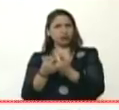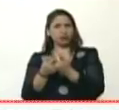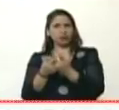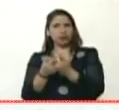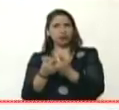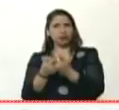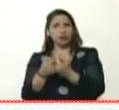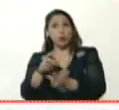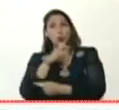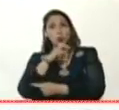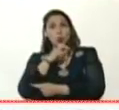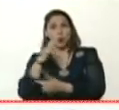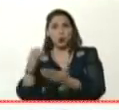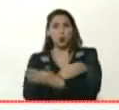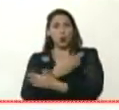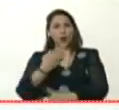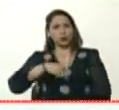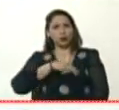El oro que nos quitaron,